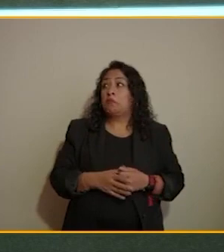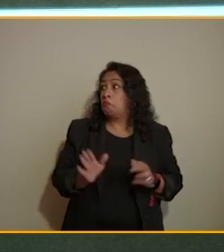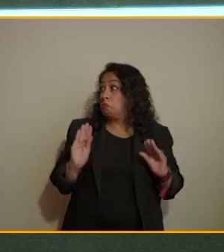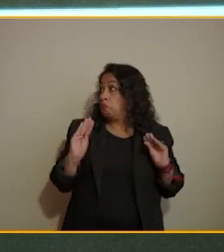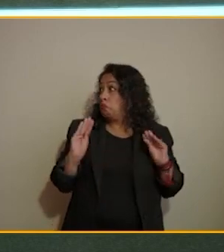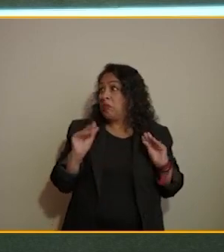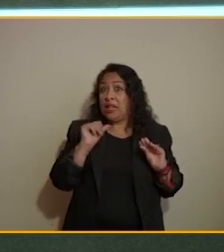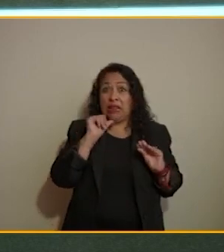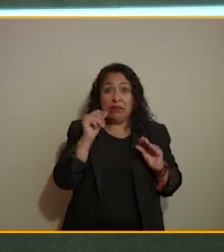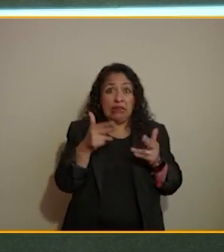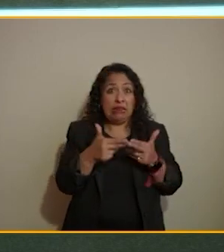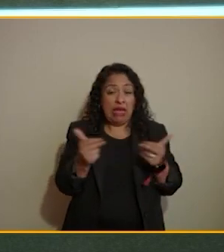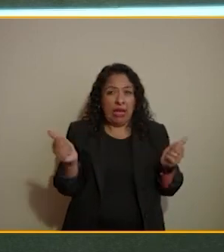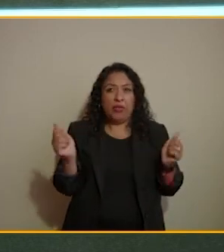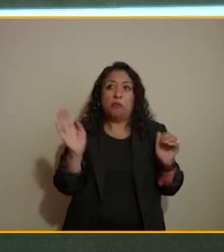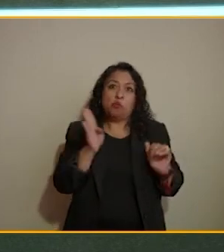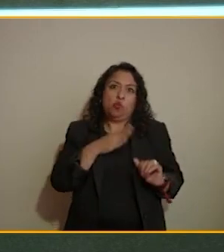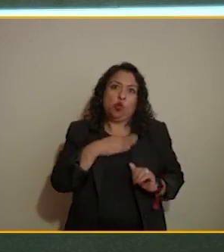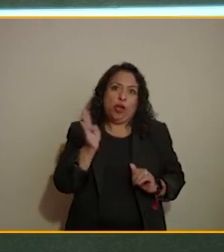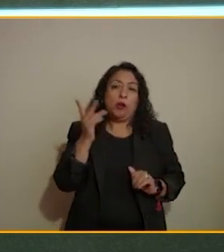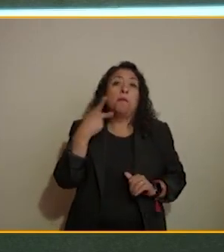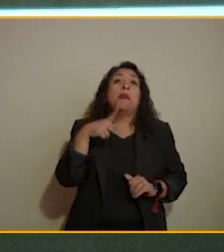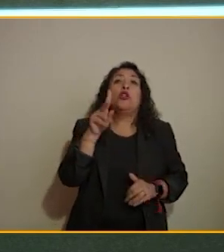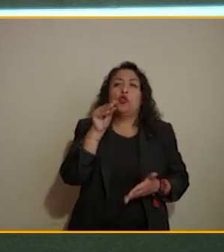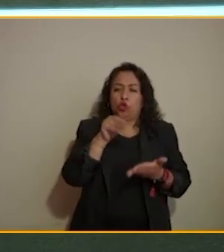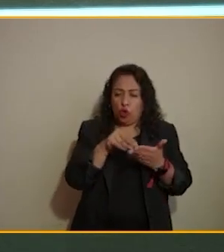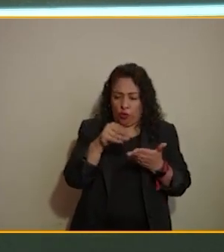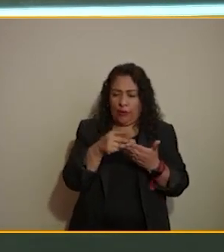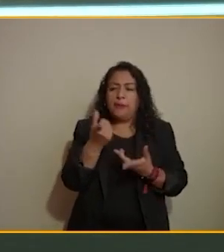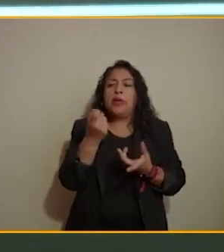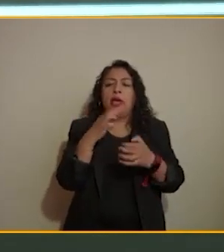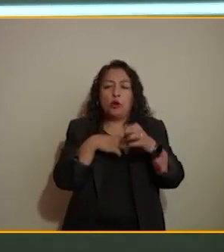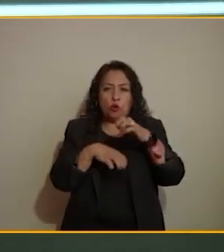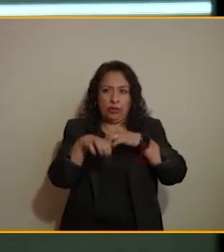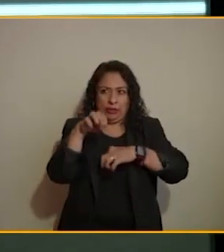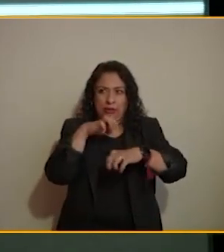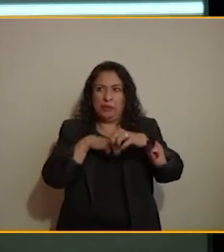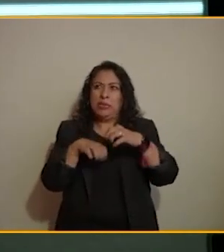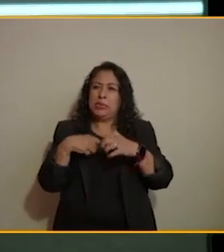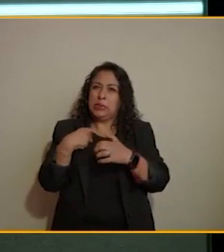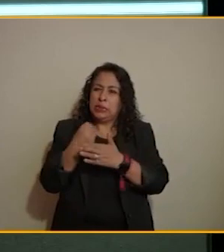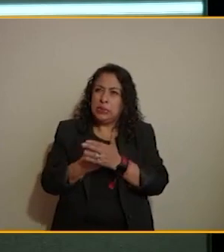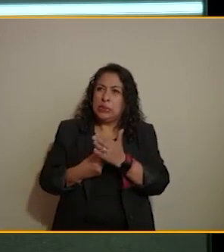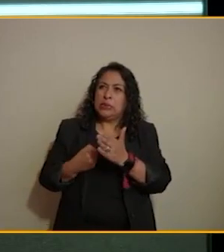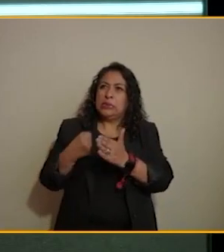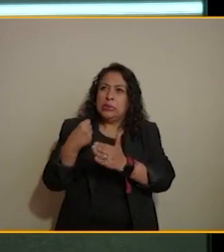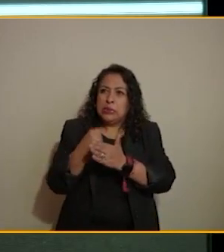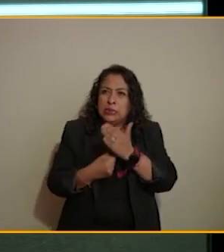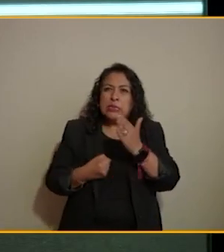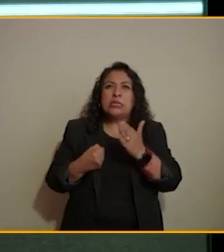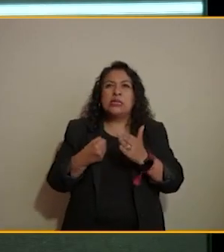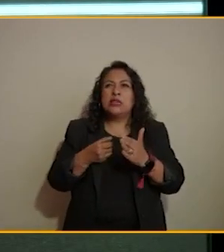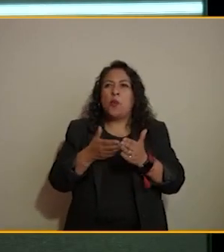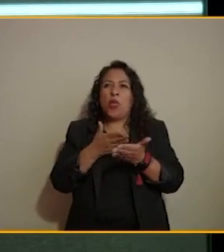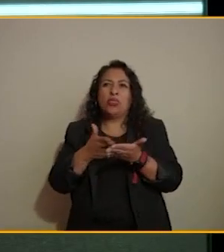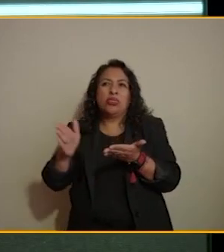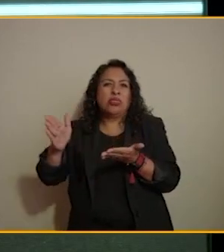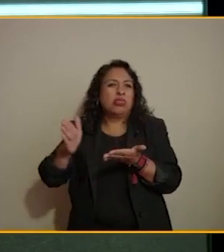Afortunadamente nadie. Pero todavía hay empresas que luchan contra esta